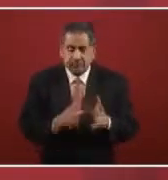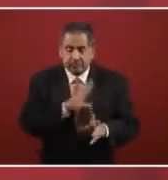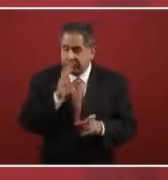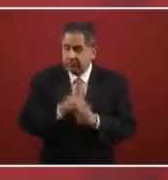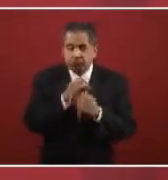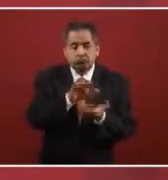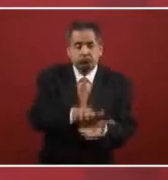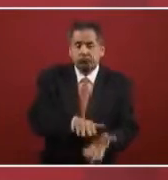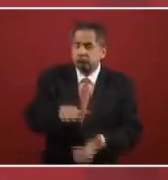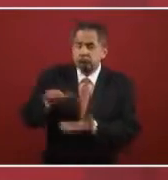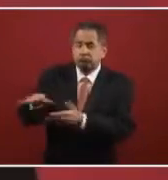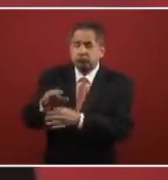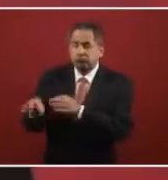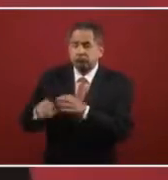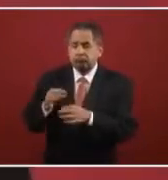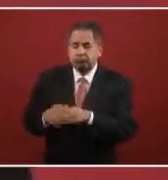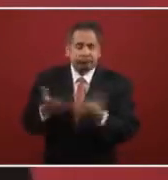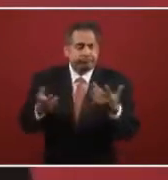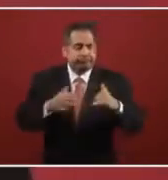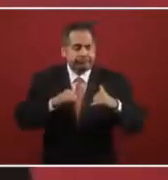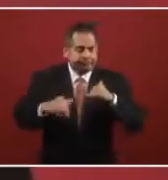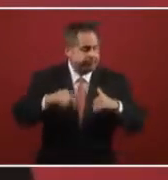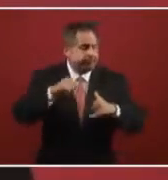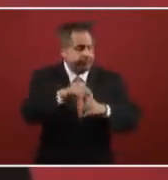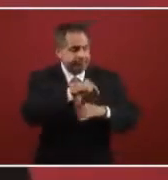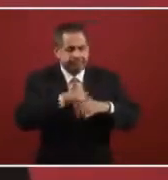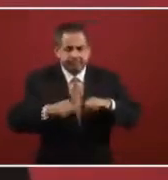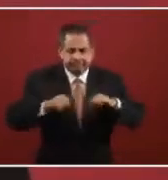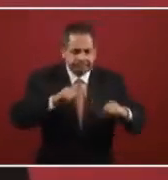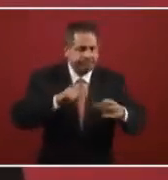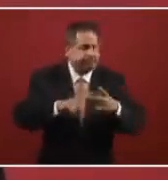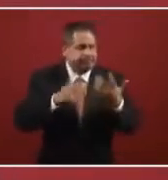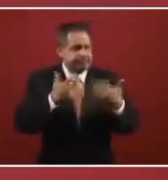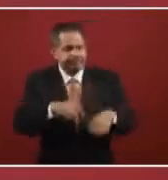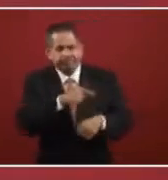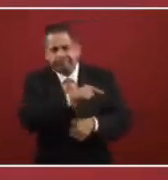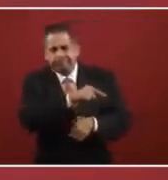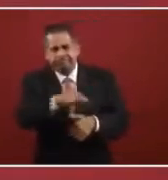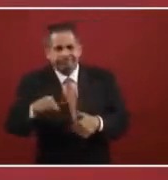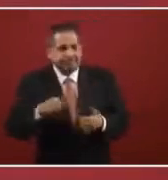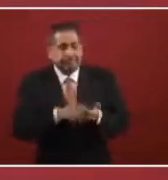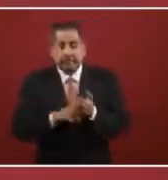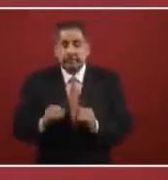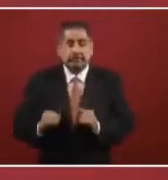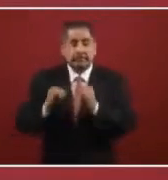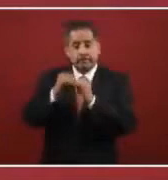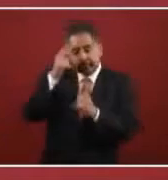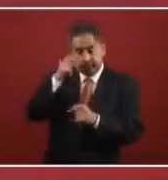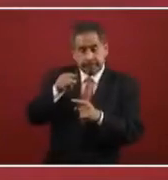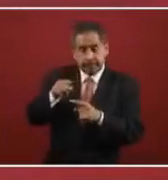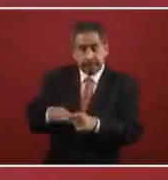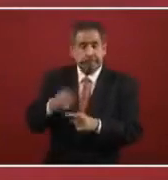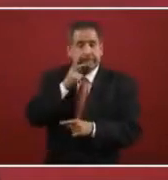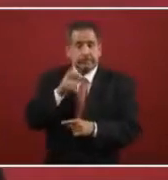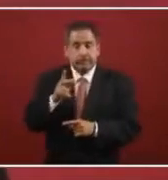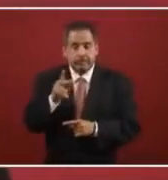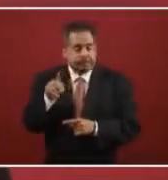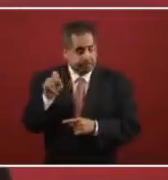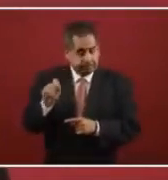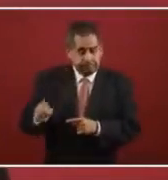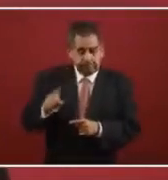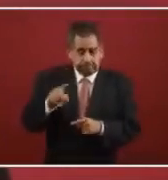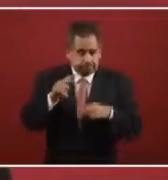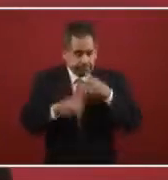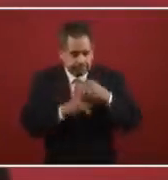lots of studies. De geografía, de sismología, Geography, de mecánica de seismology, suelos, el Instituto Mexicano the del Petróleo estuvo